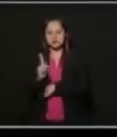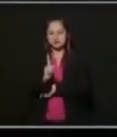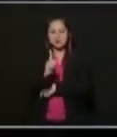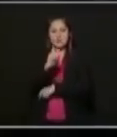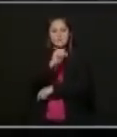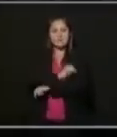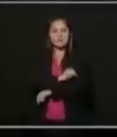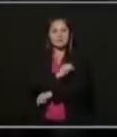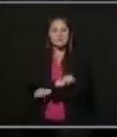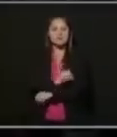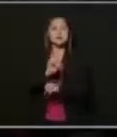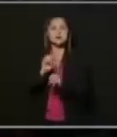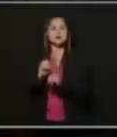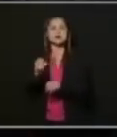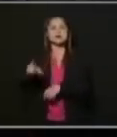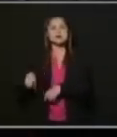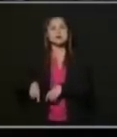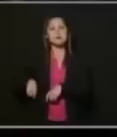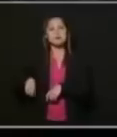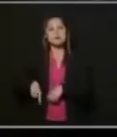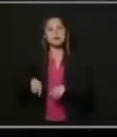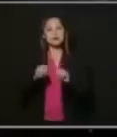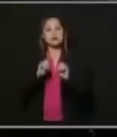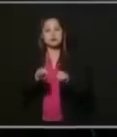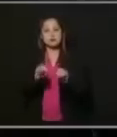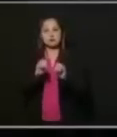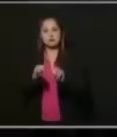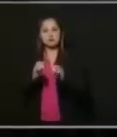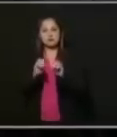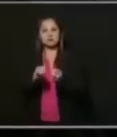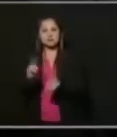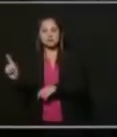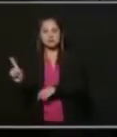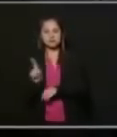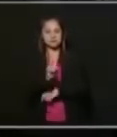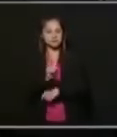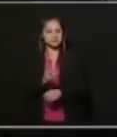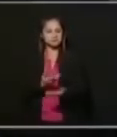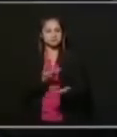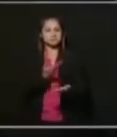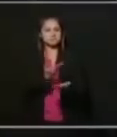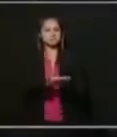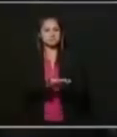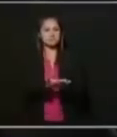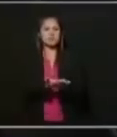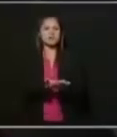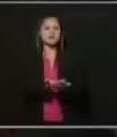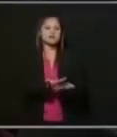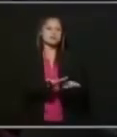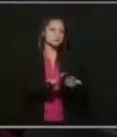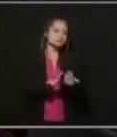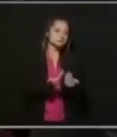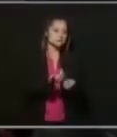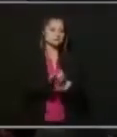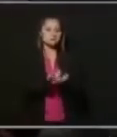ventanilla, a pedir que le hagan un